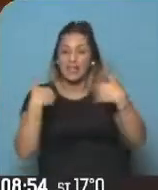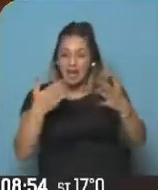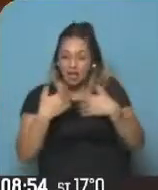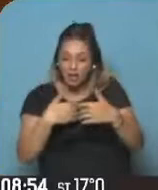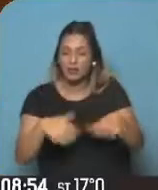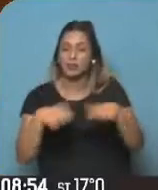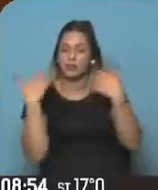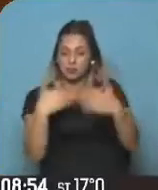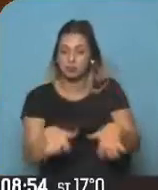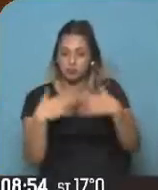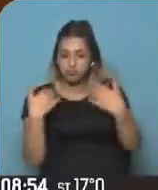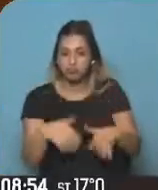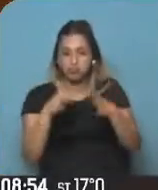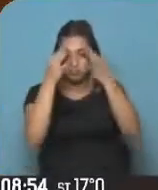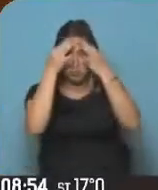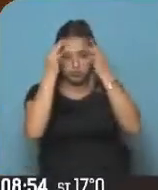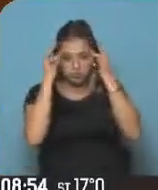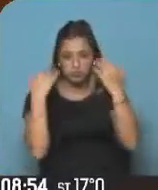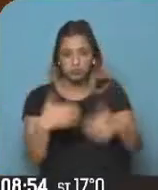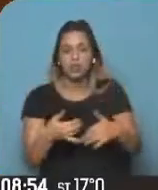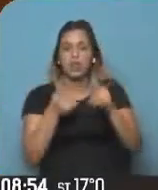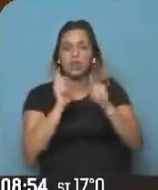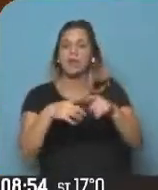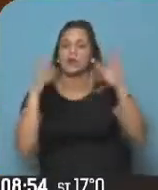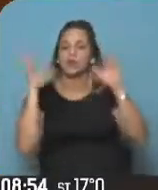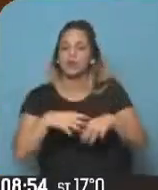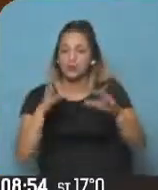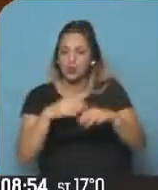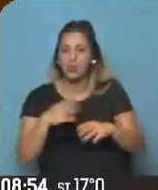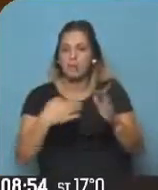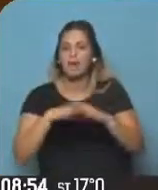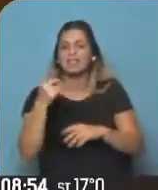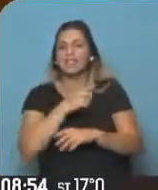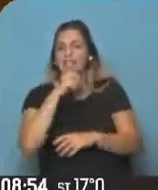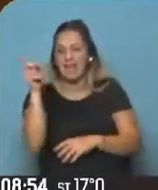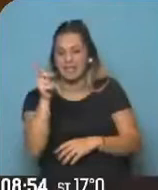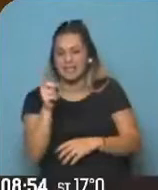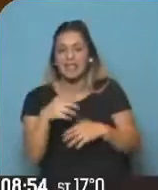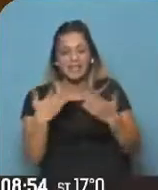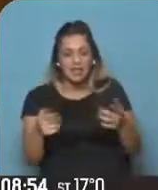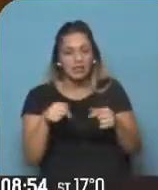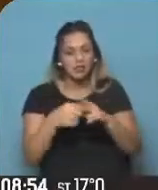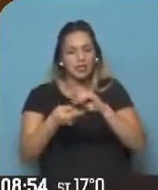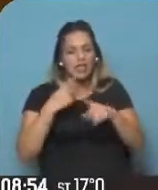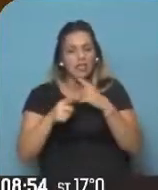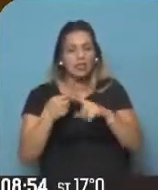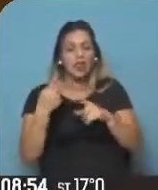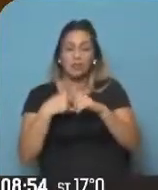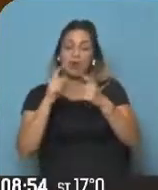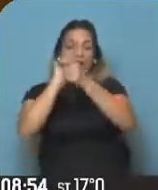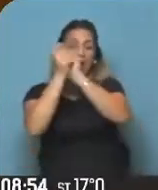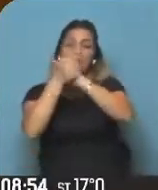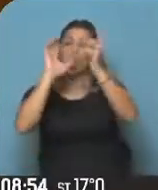y bastante lluvioso principalmente en el este del país y esto tiene que ver con los efectos del cambio climático